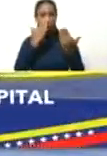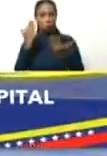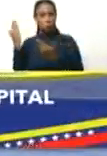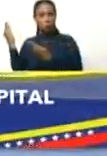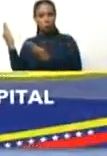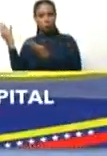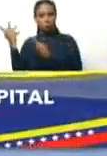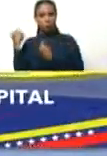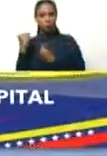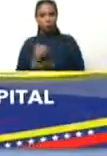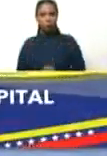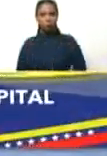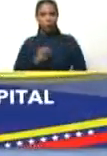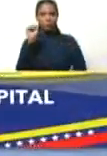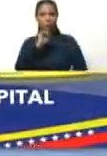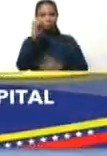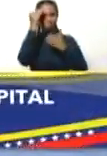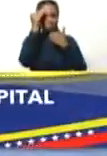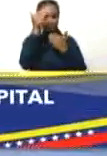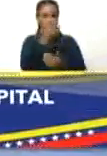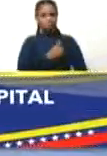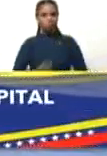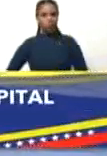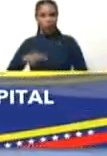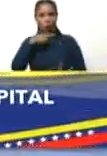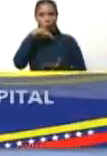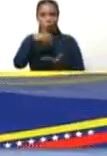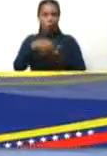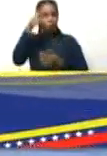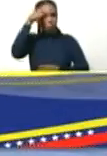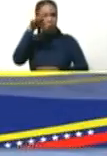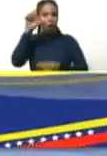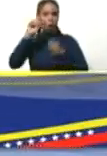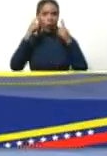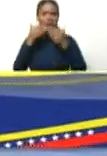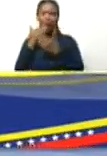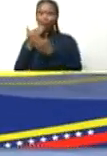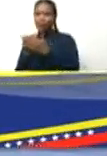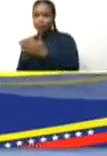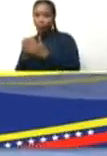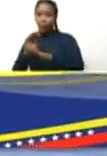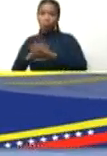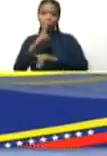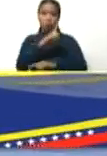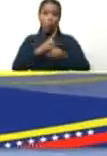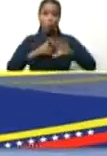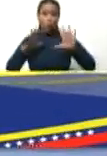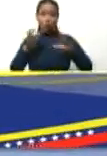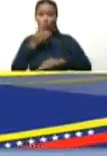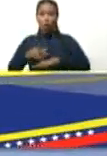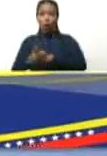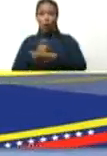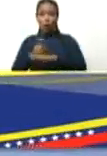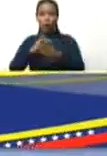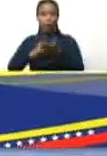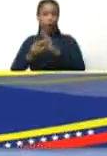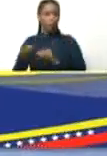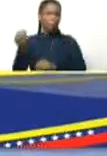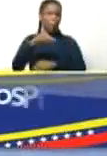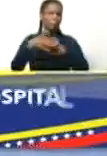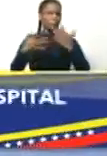Nelare. Claro que sí, saludos, presidente, en nombre del pueblo de La Guaira, agradecerle, porque el 1x10 para el buen gobierno ha significado además